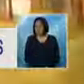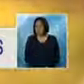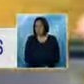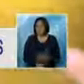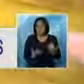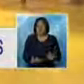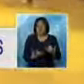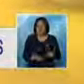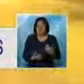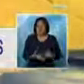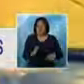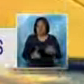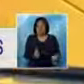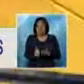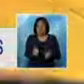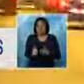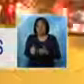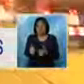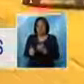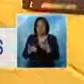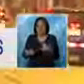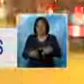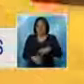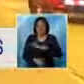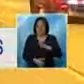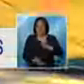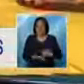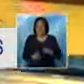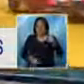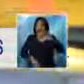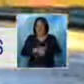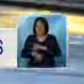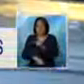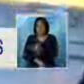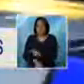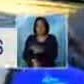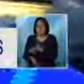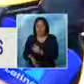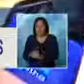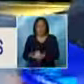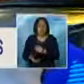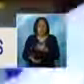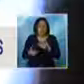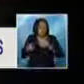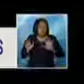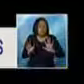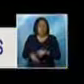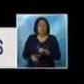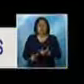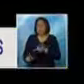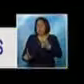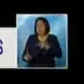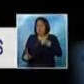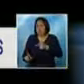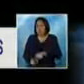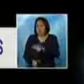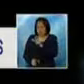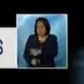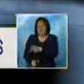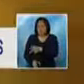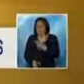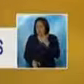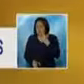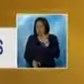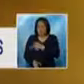En este momento se realiza una persecución aquí en el Callao para capturar a unos presuntos delincuentes que habrían disparado contra un